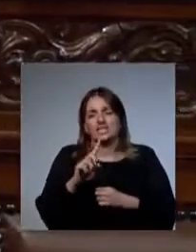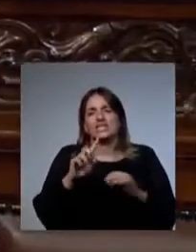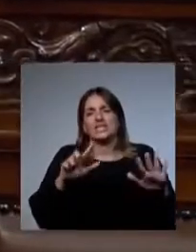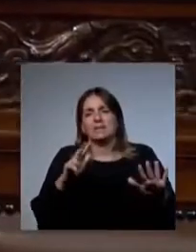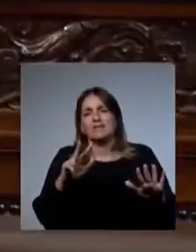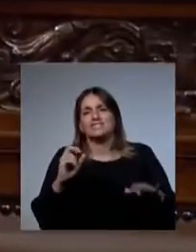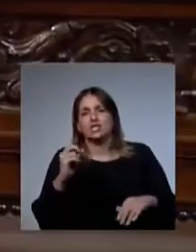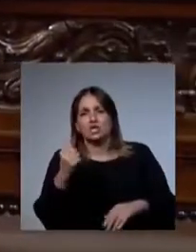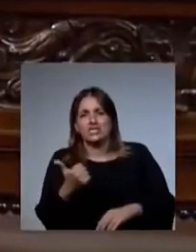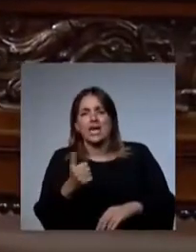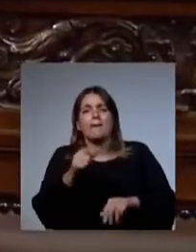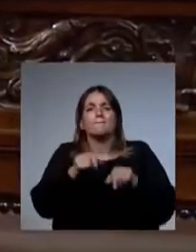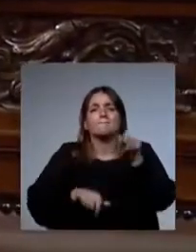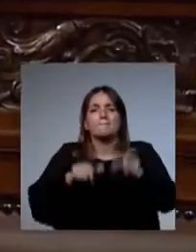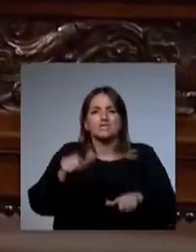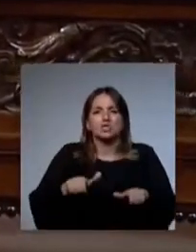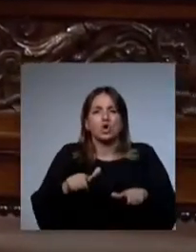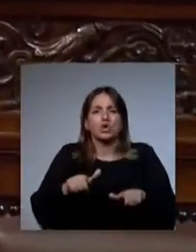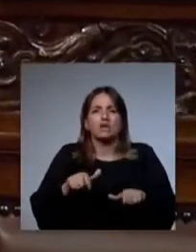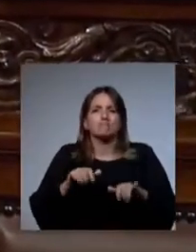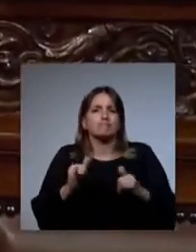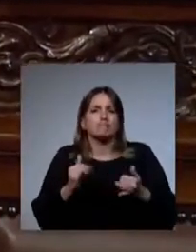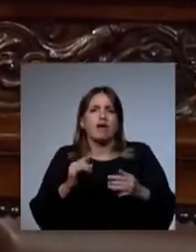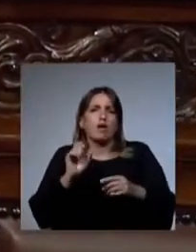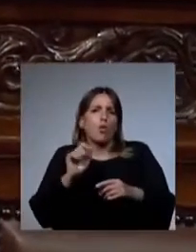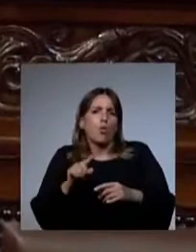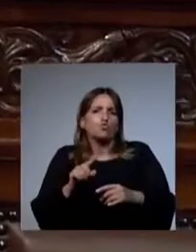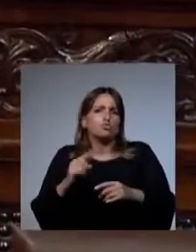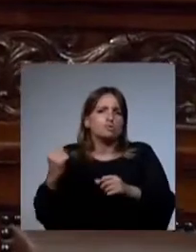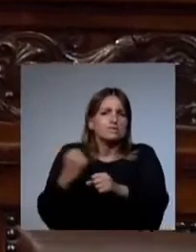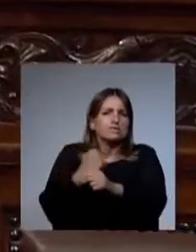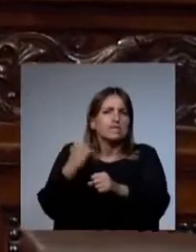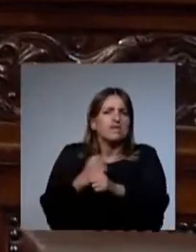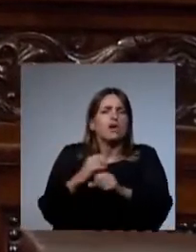373.606 personas, habiendo detenido en esos operativos